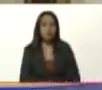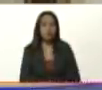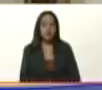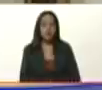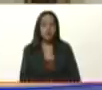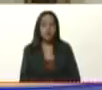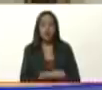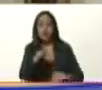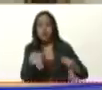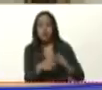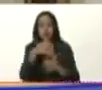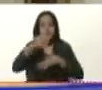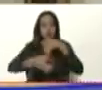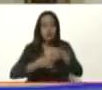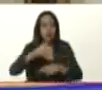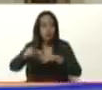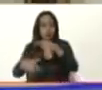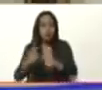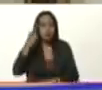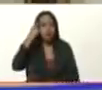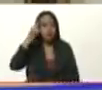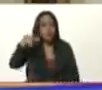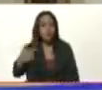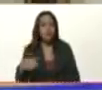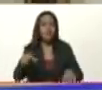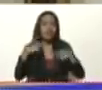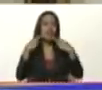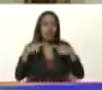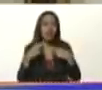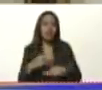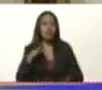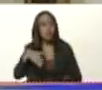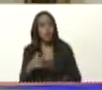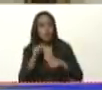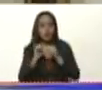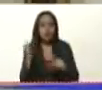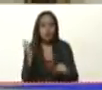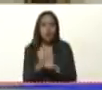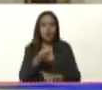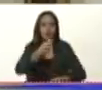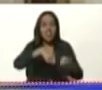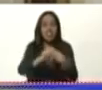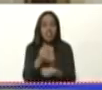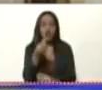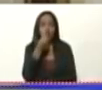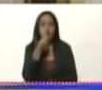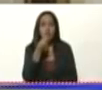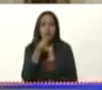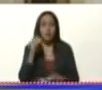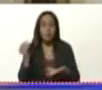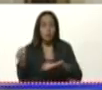esto se va a explicar en el transcurso del día de mañana. Los restaurantes podrán seguir operando para vender comida para